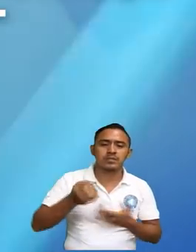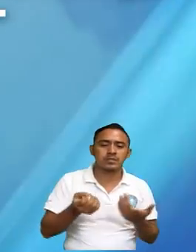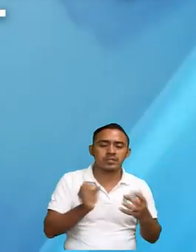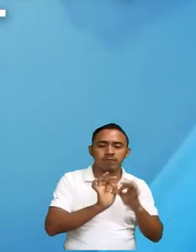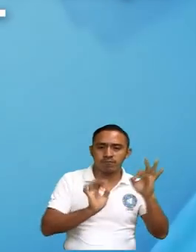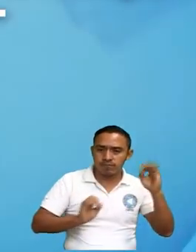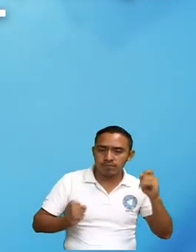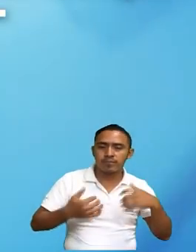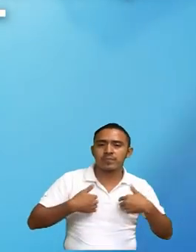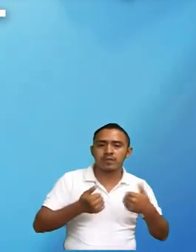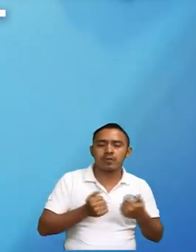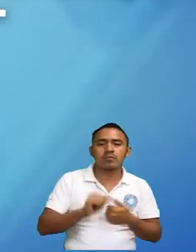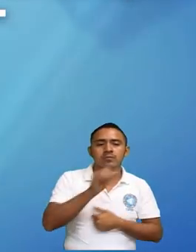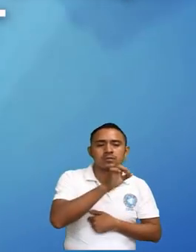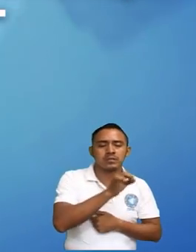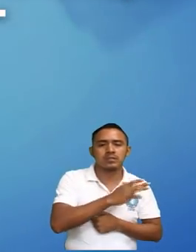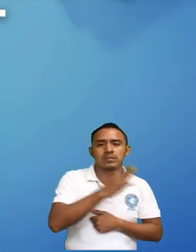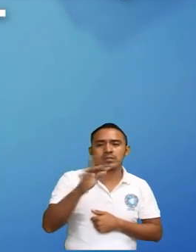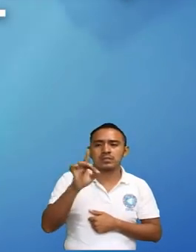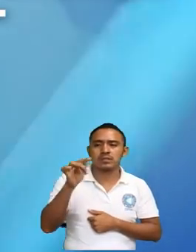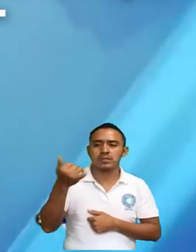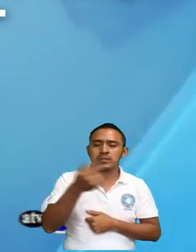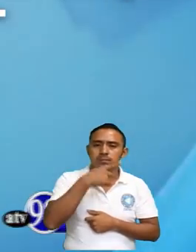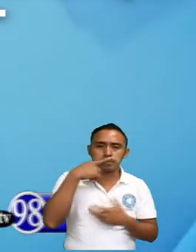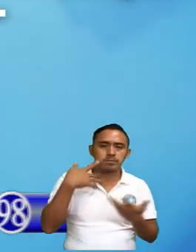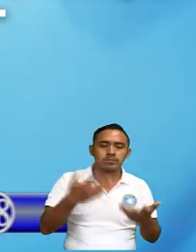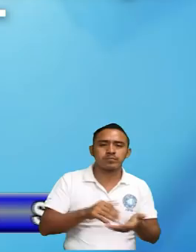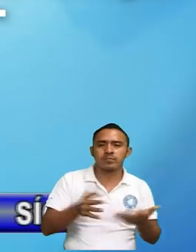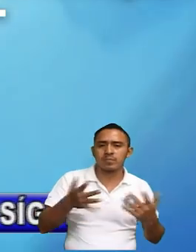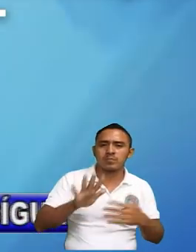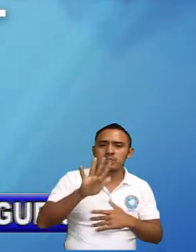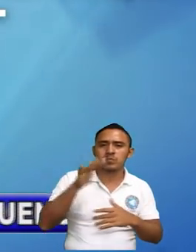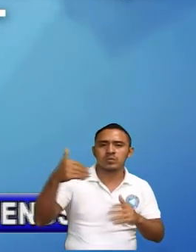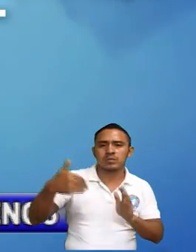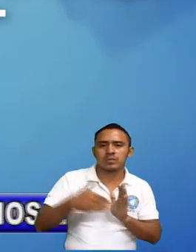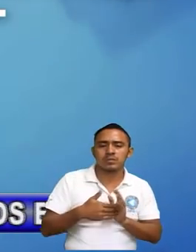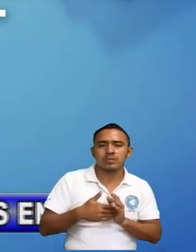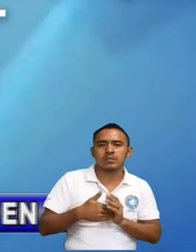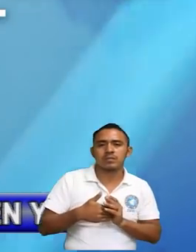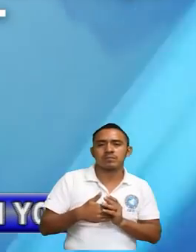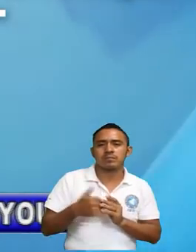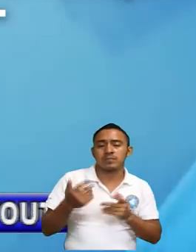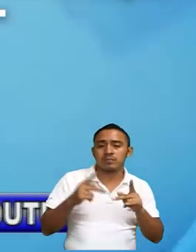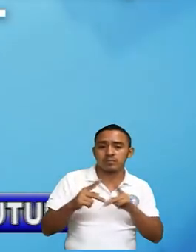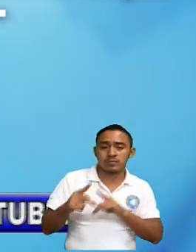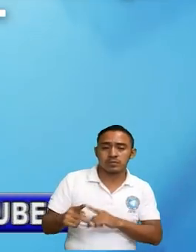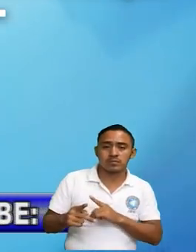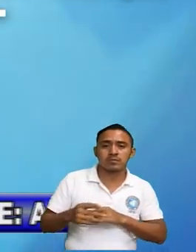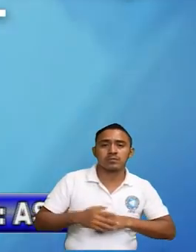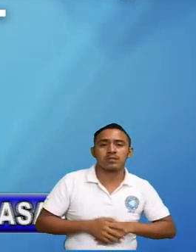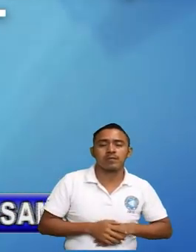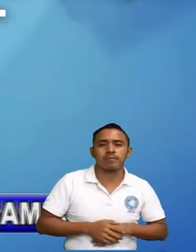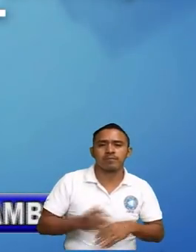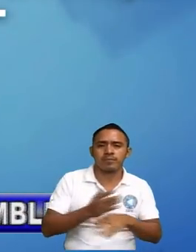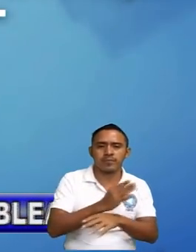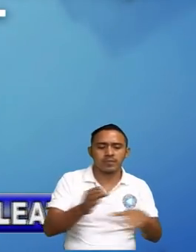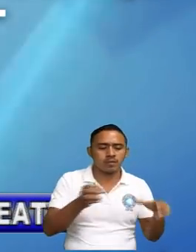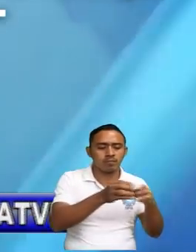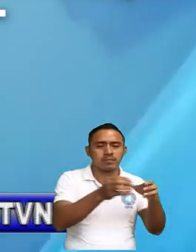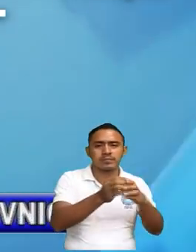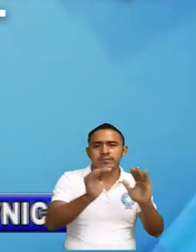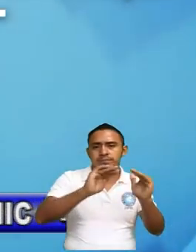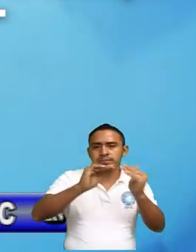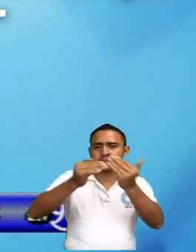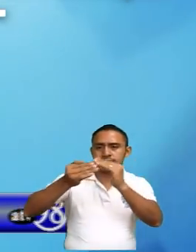y el 16 de junio, atendiendo a 55 mil personas en comunidades y